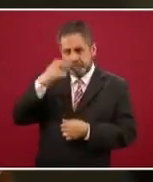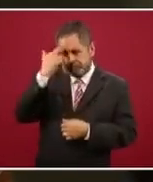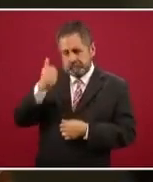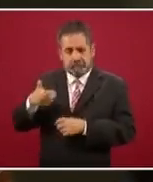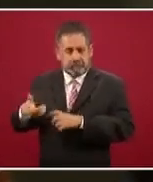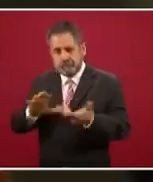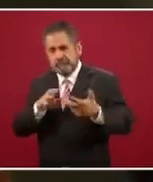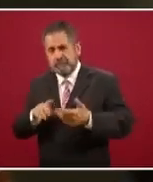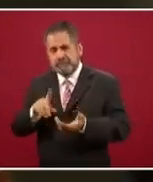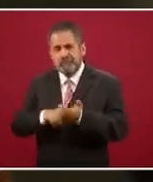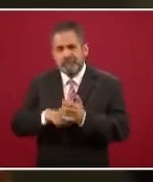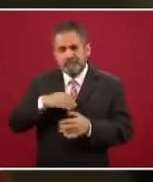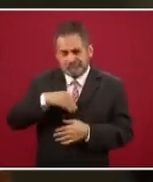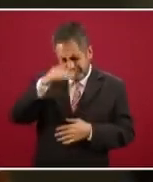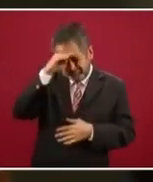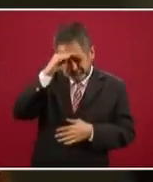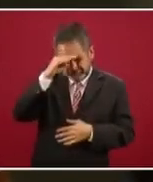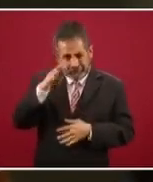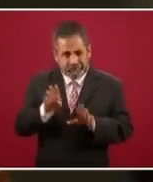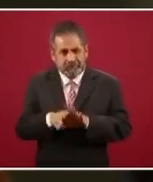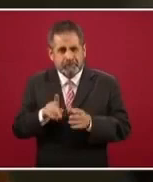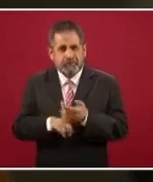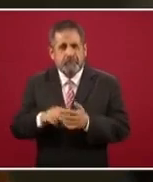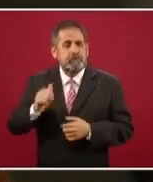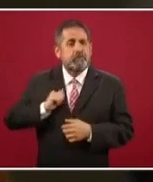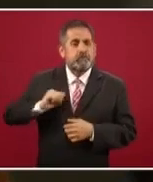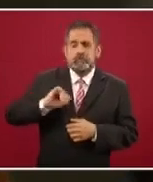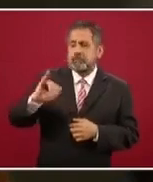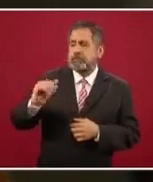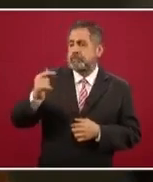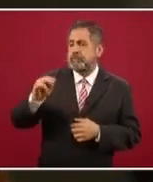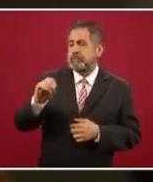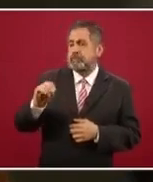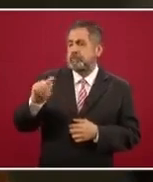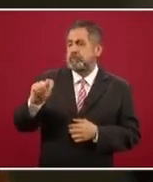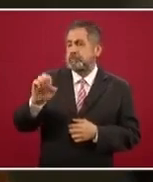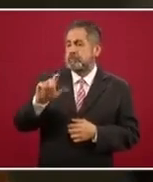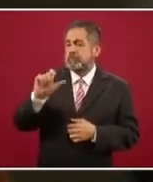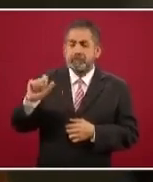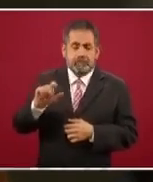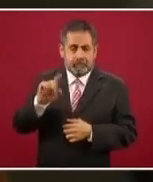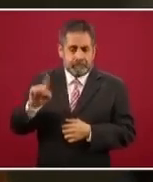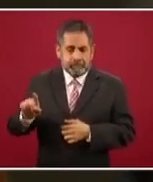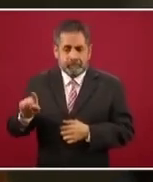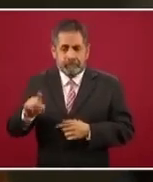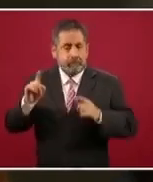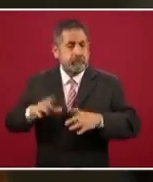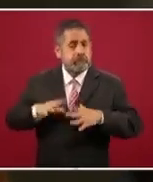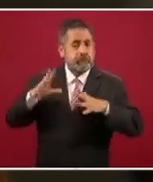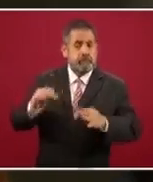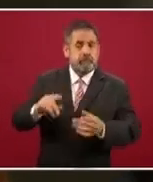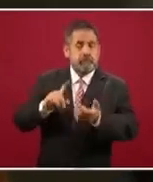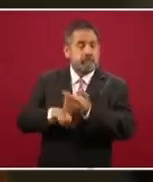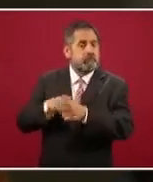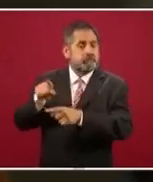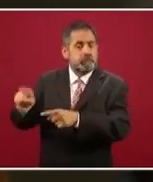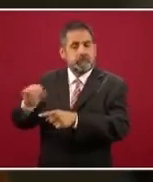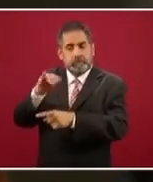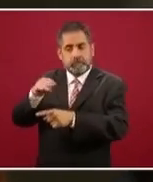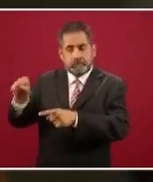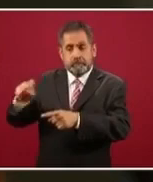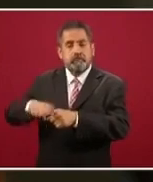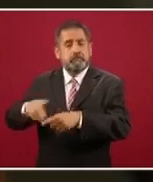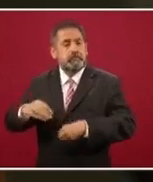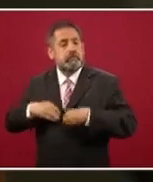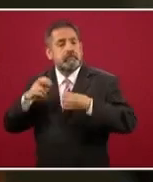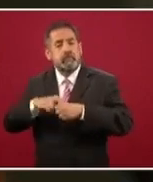Me cuesta trabajo, tuve el privilegio de conocer a don Ignacio García Téllez, de los fundadores del Seguro Social, que vivía en la calle de Mazatepec número 9 en Cuernavaca,